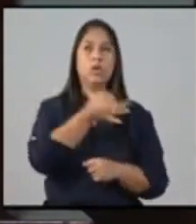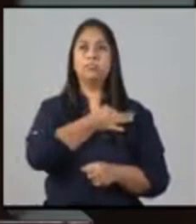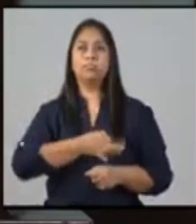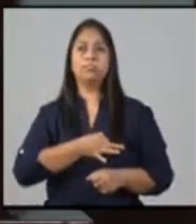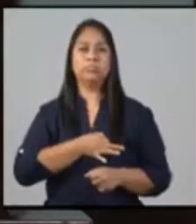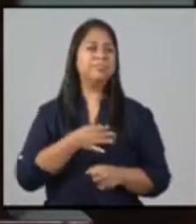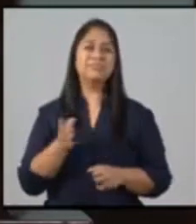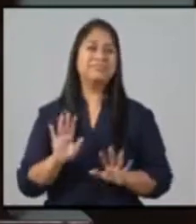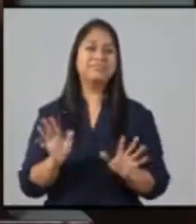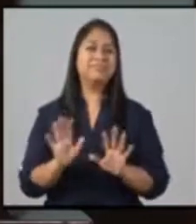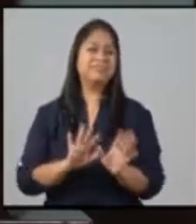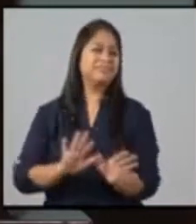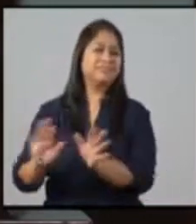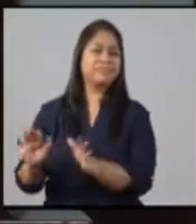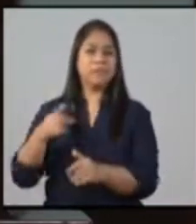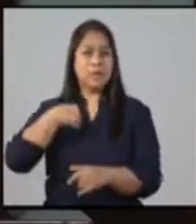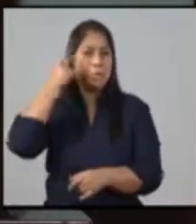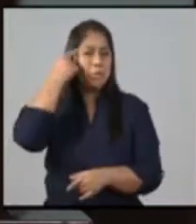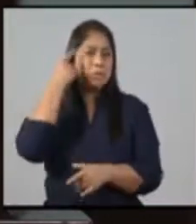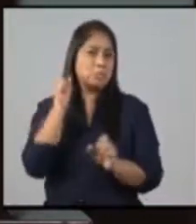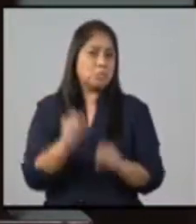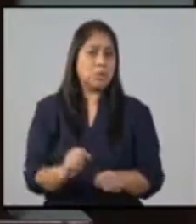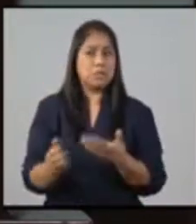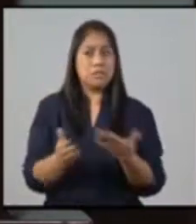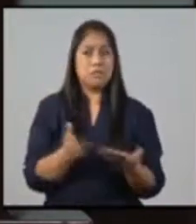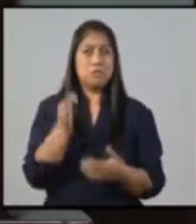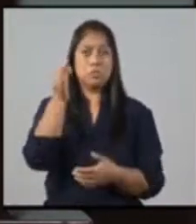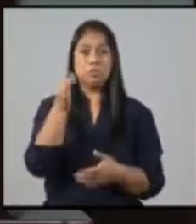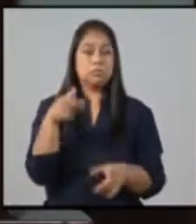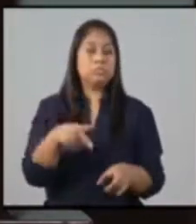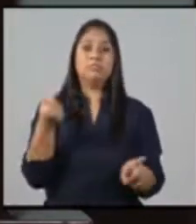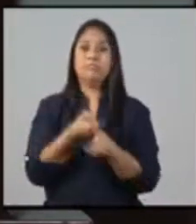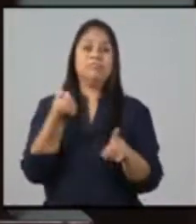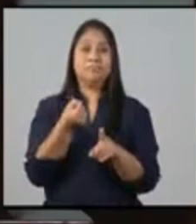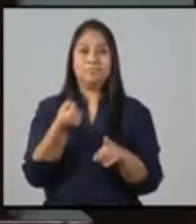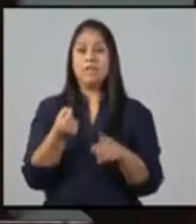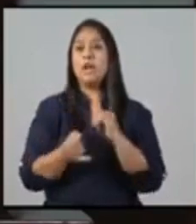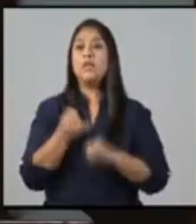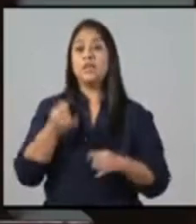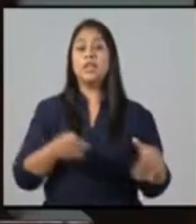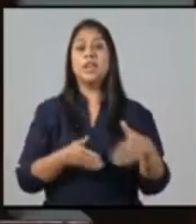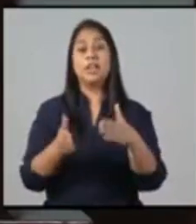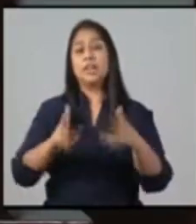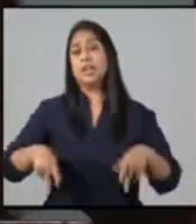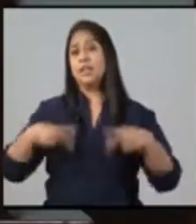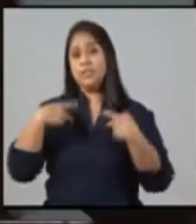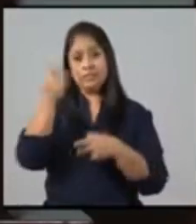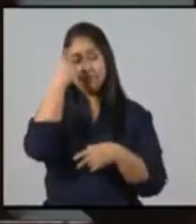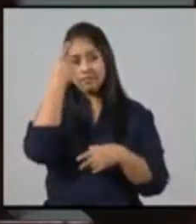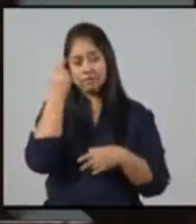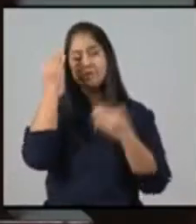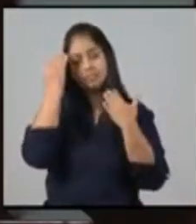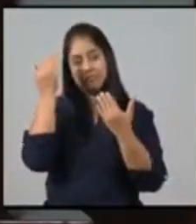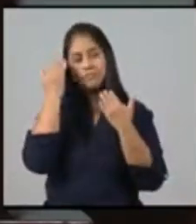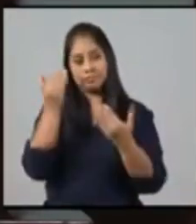condecoraciones, no piensa que eso sea una posibilidad, es algo que llega al final de un camino, evidentemente es de